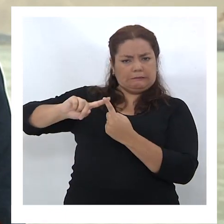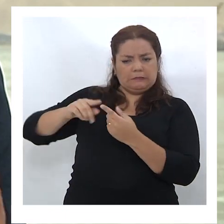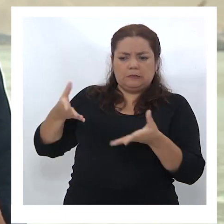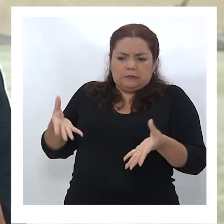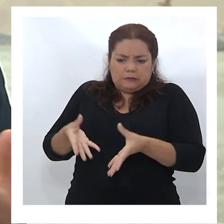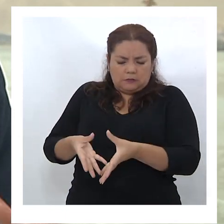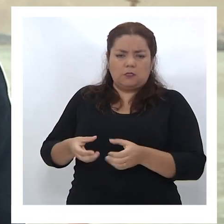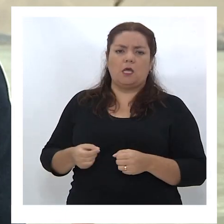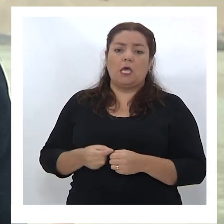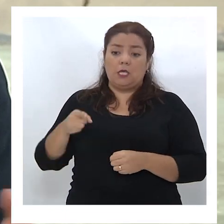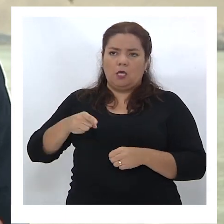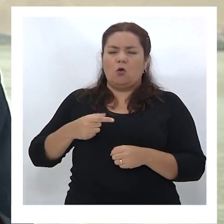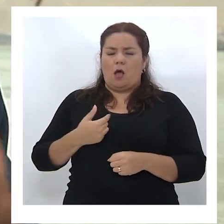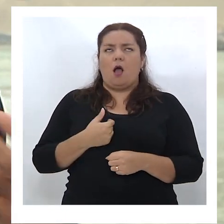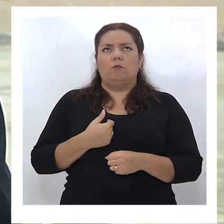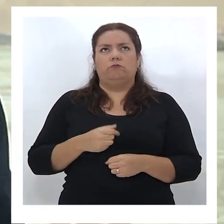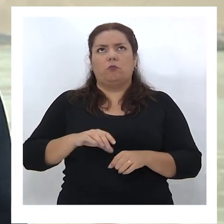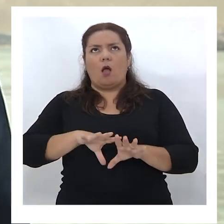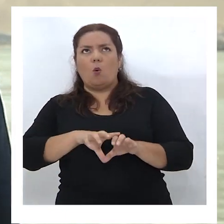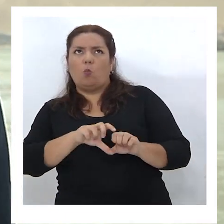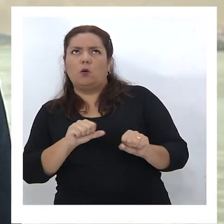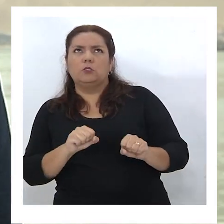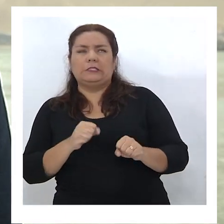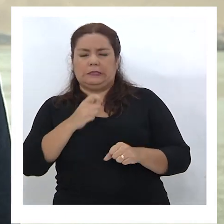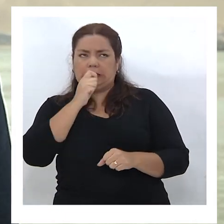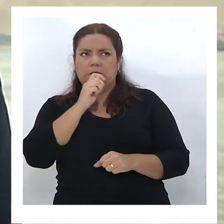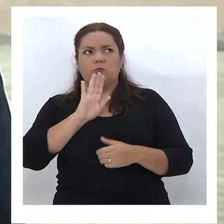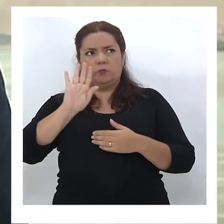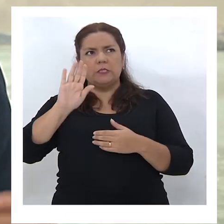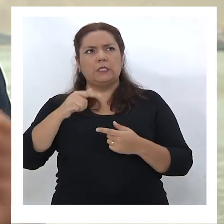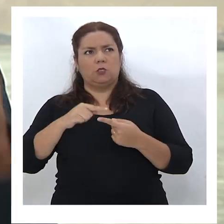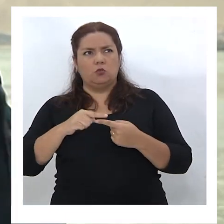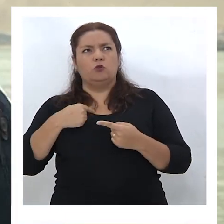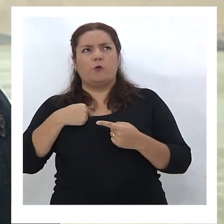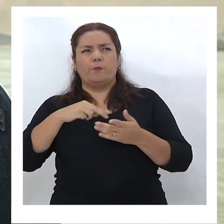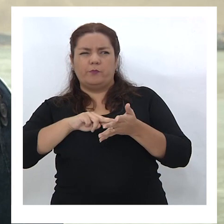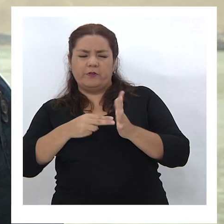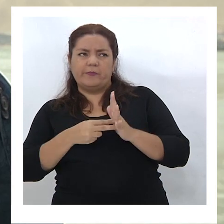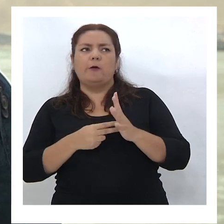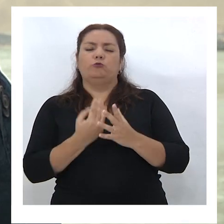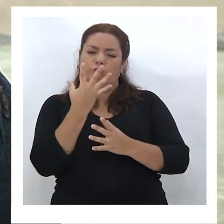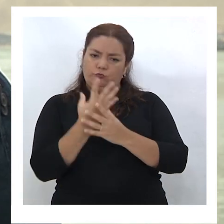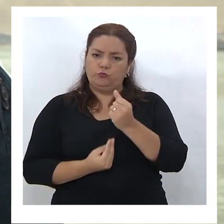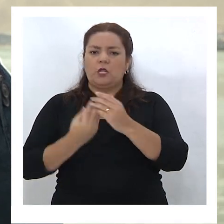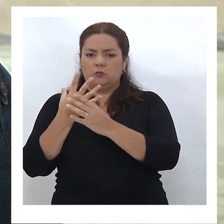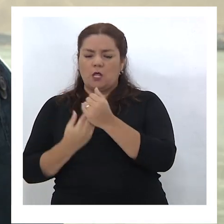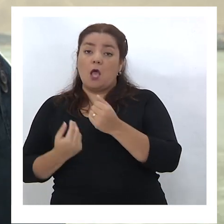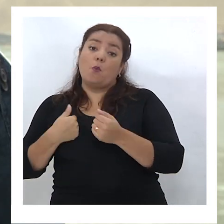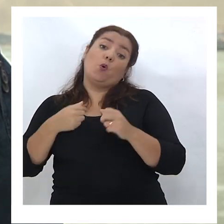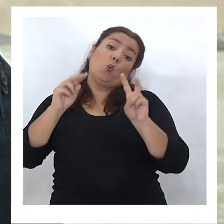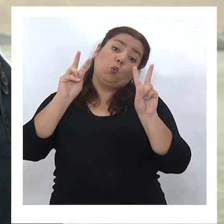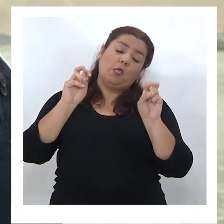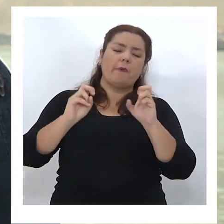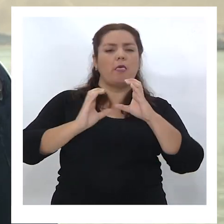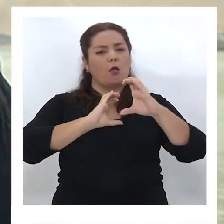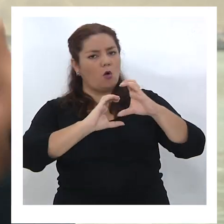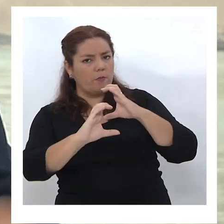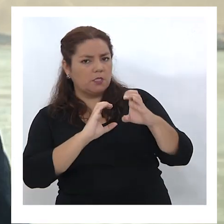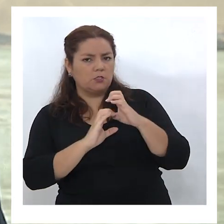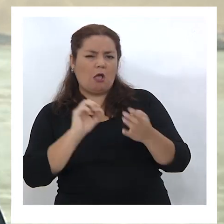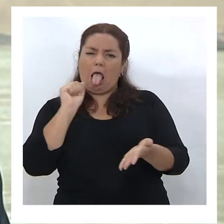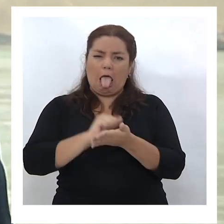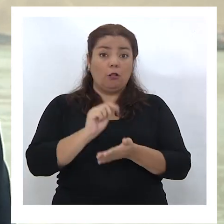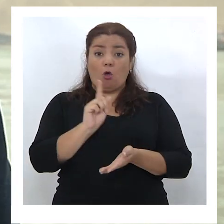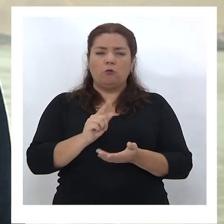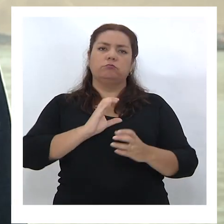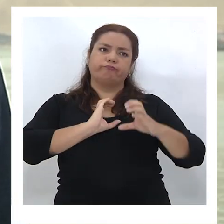manera, ¿cierto?, también se comprometen a que solucionar, digamos, sus conflictos por la vía, digamos, de la conversación, del diálogo.